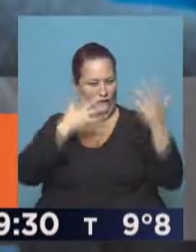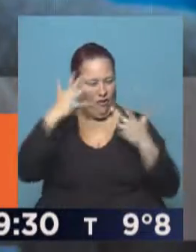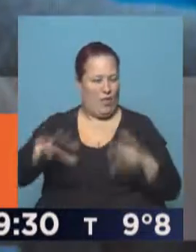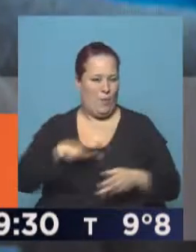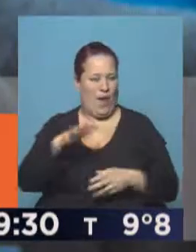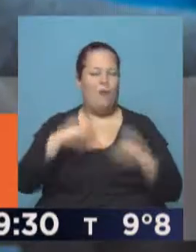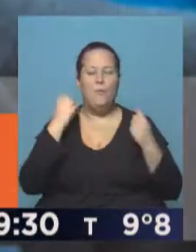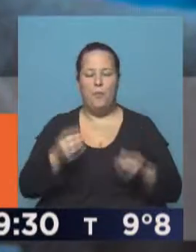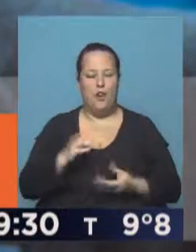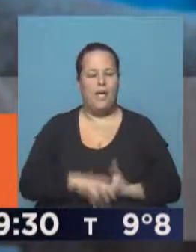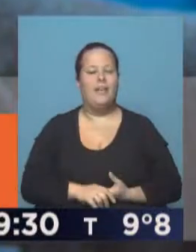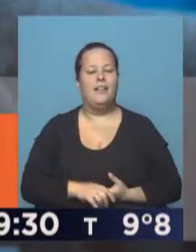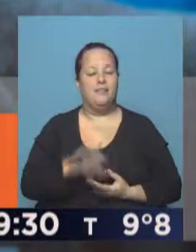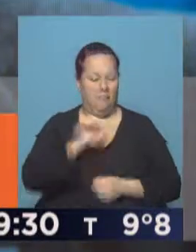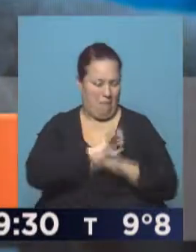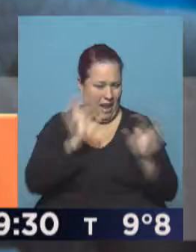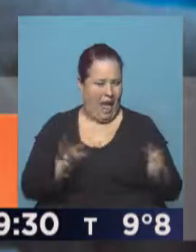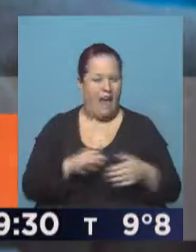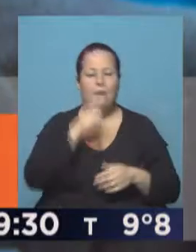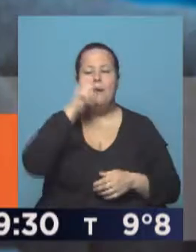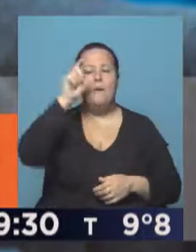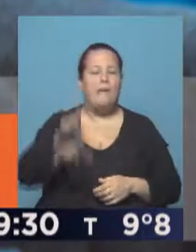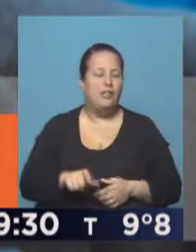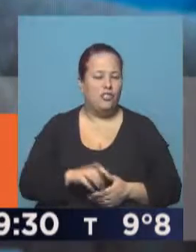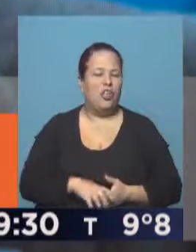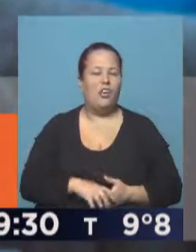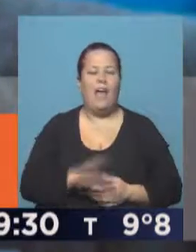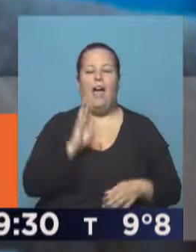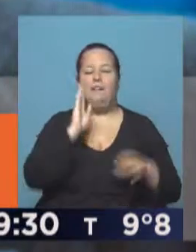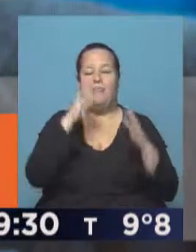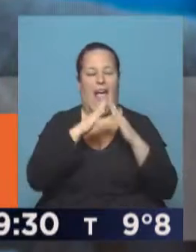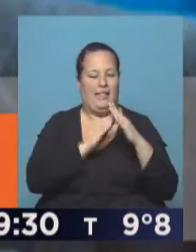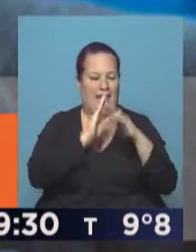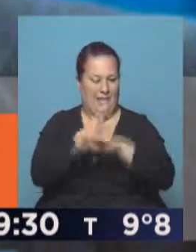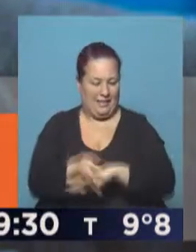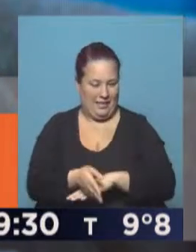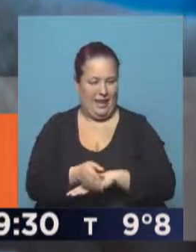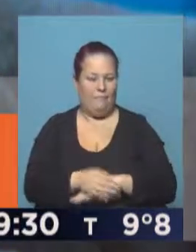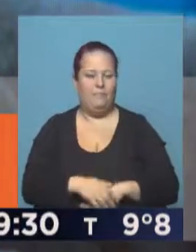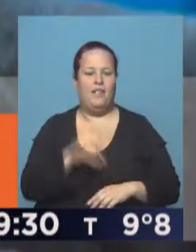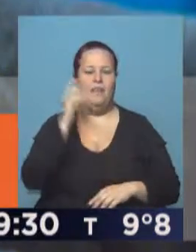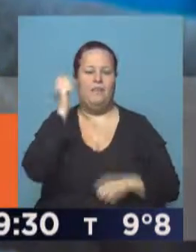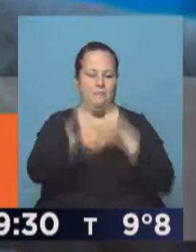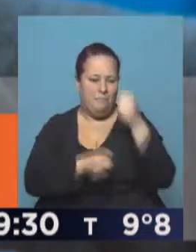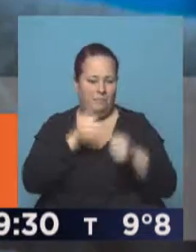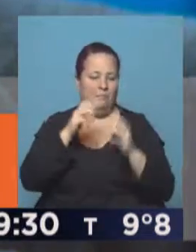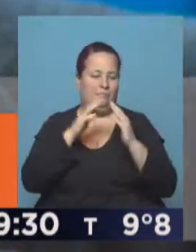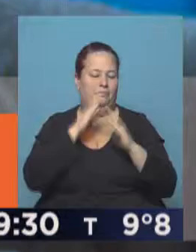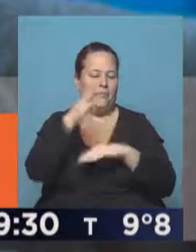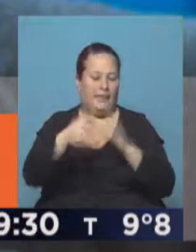comunidad. ¿Por qué? Porque es muy claro, si una persona ingresa en una casa, agrede